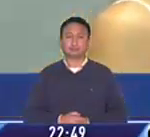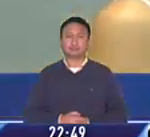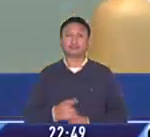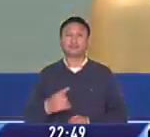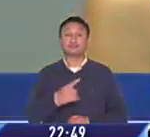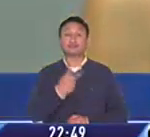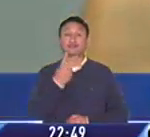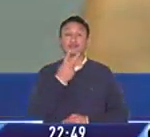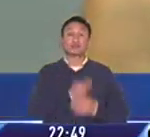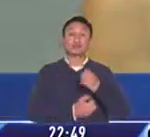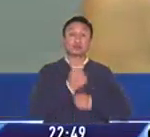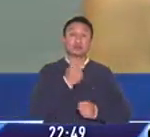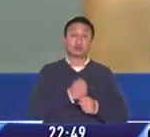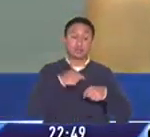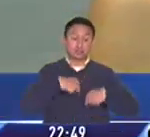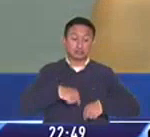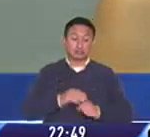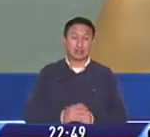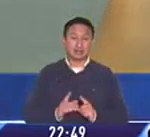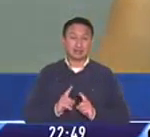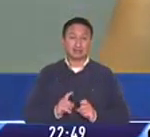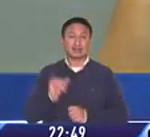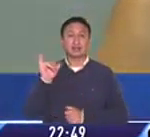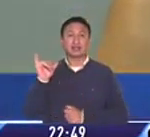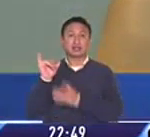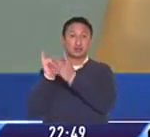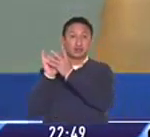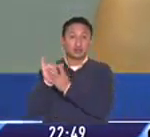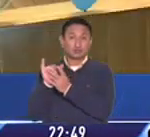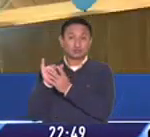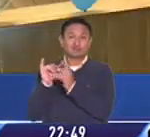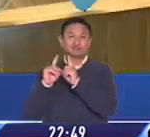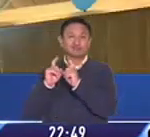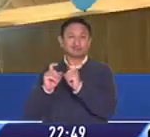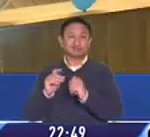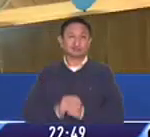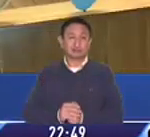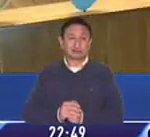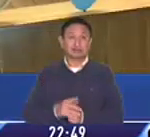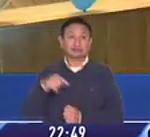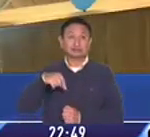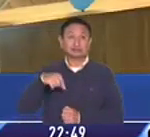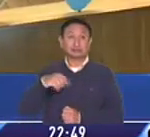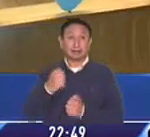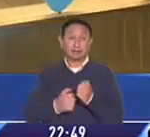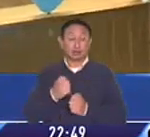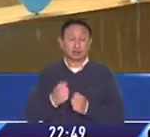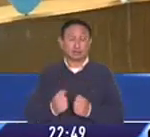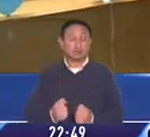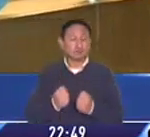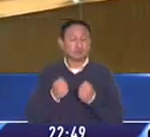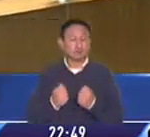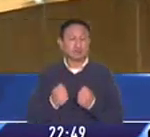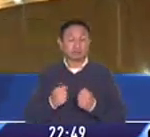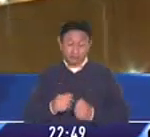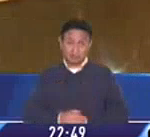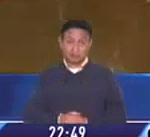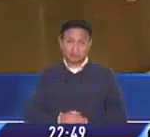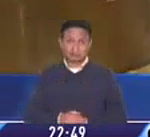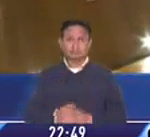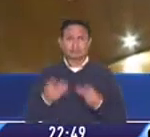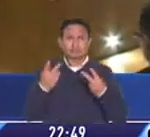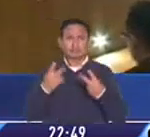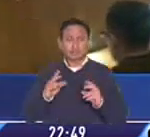hace 2 años le detectaron cáncer de útero, una enfermedad que si bien le ha traído las batallas más duras,